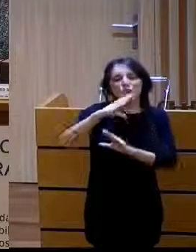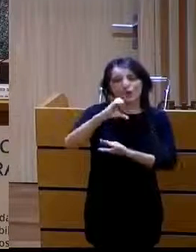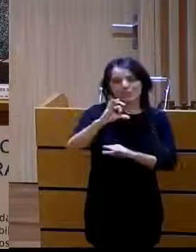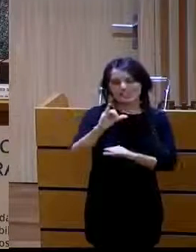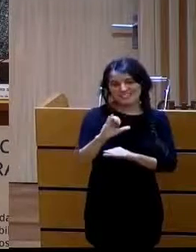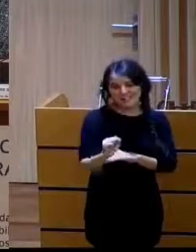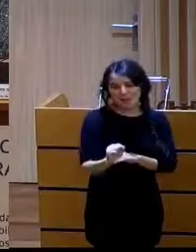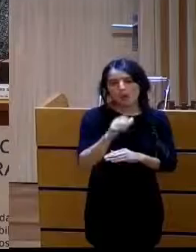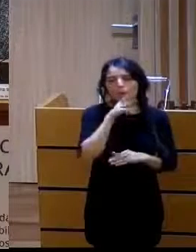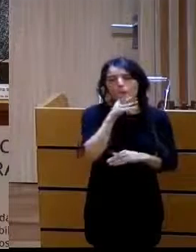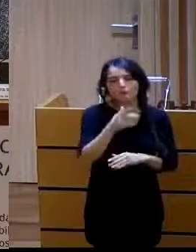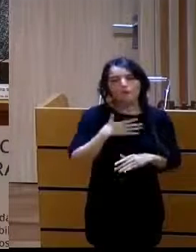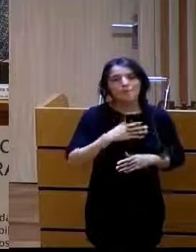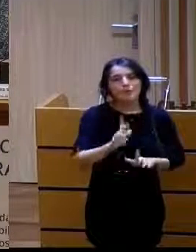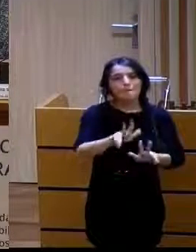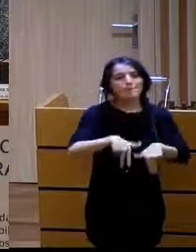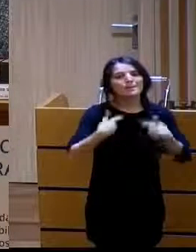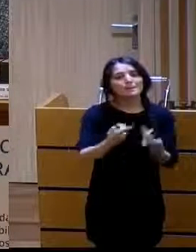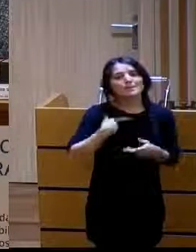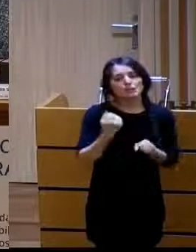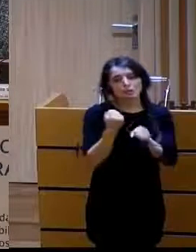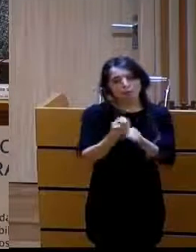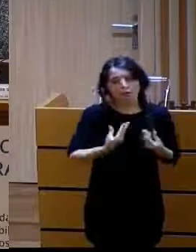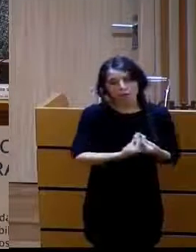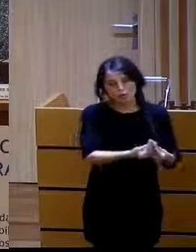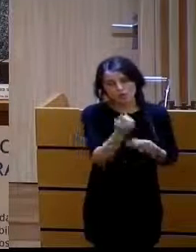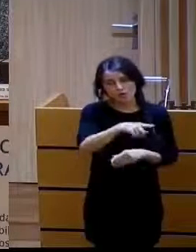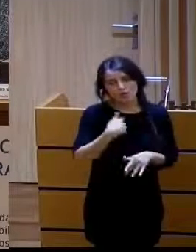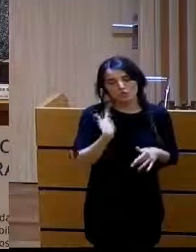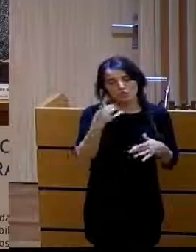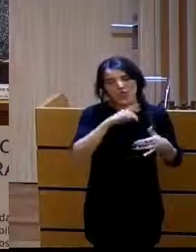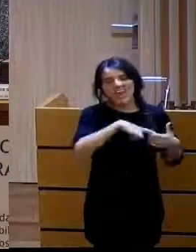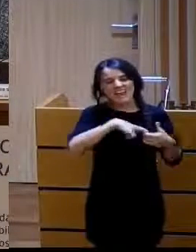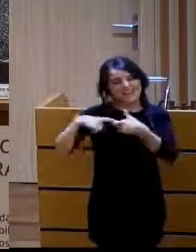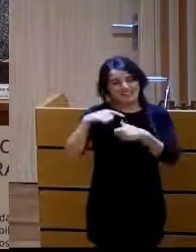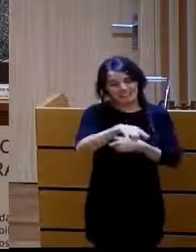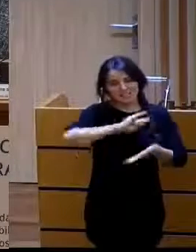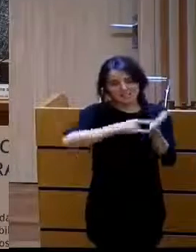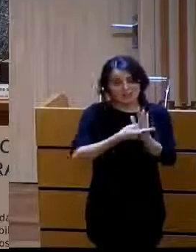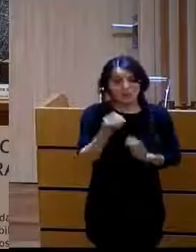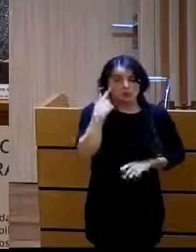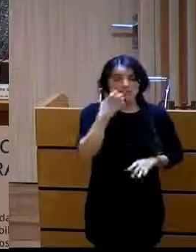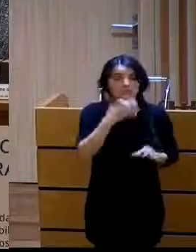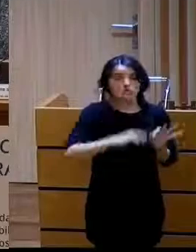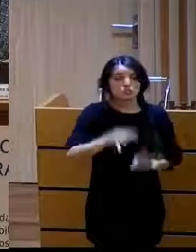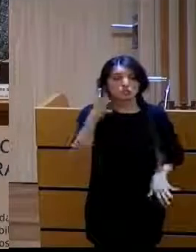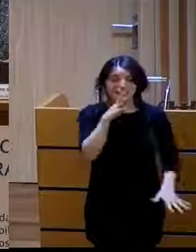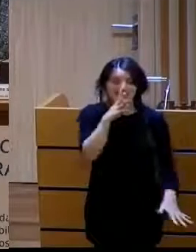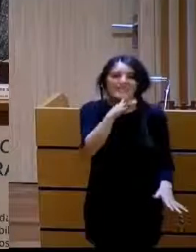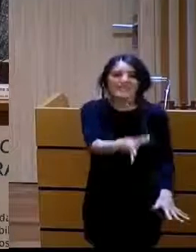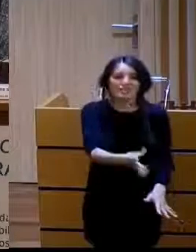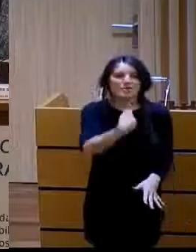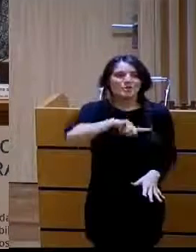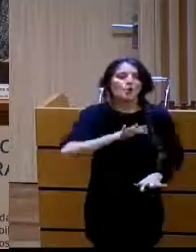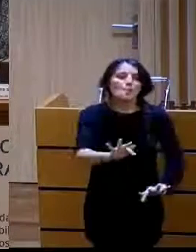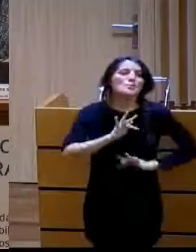ellos, liderar este proyecto y a ver si tenemos suerte y dentro de 10 años recibimos otro premio porque hayamos cambiado también